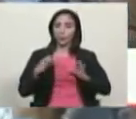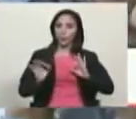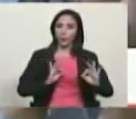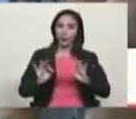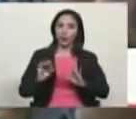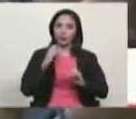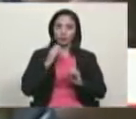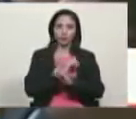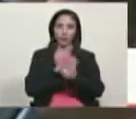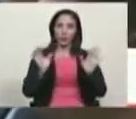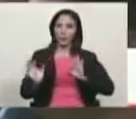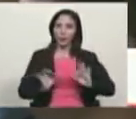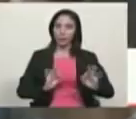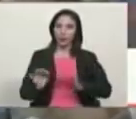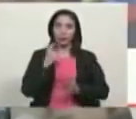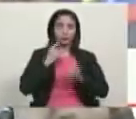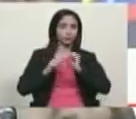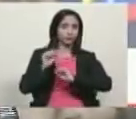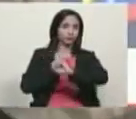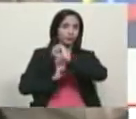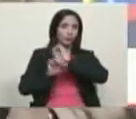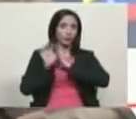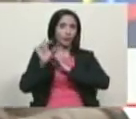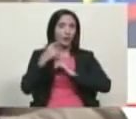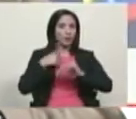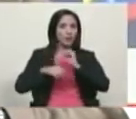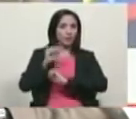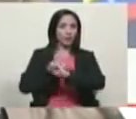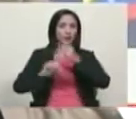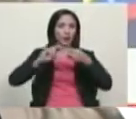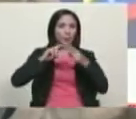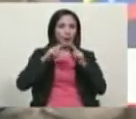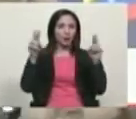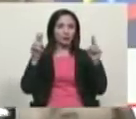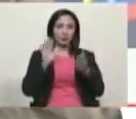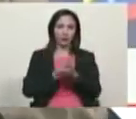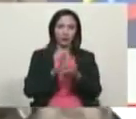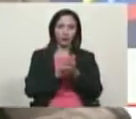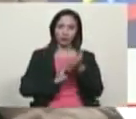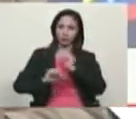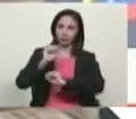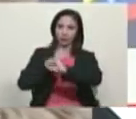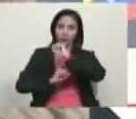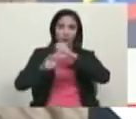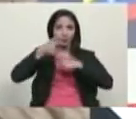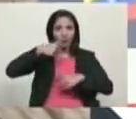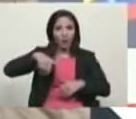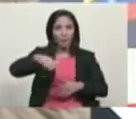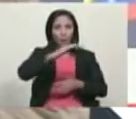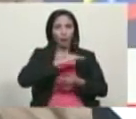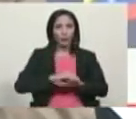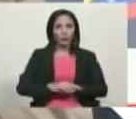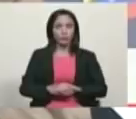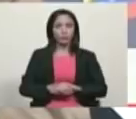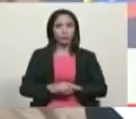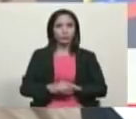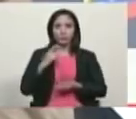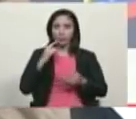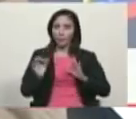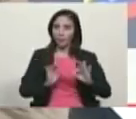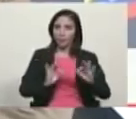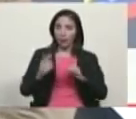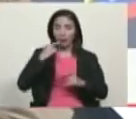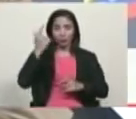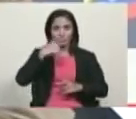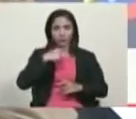Preparándonos para defender la paz, para defender el territorio, preparándonos muy